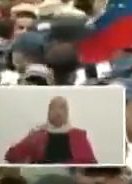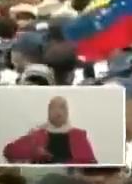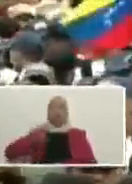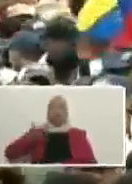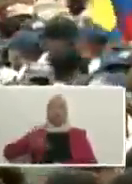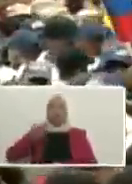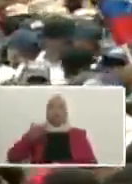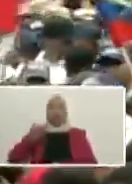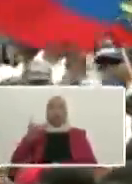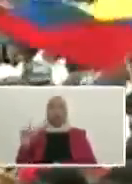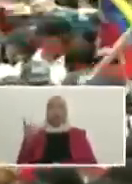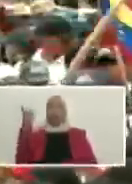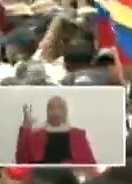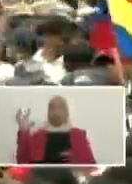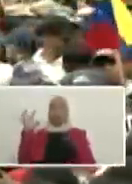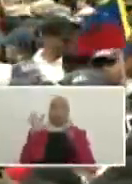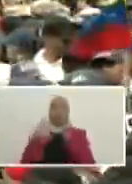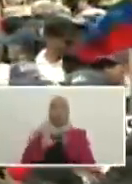fecha única.